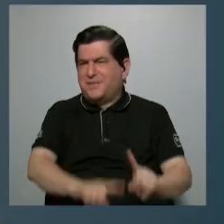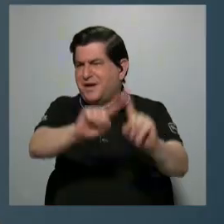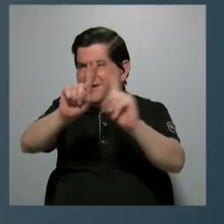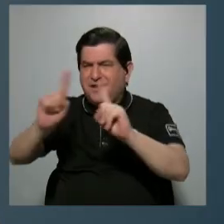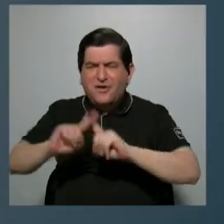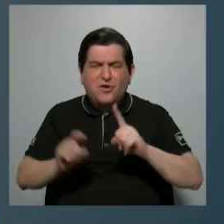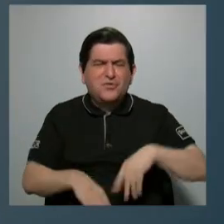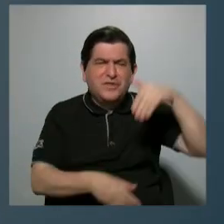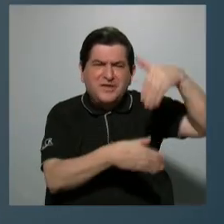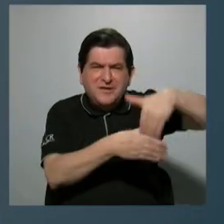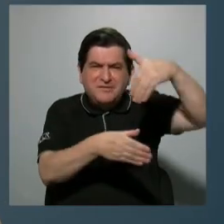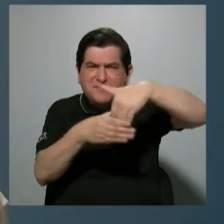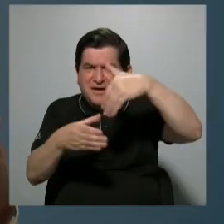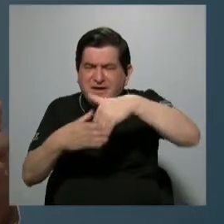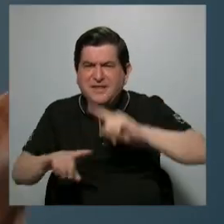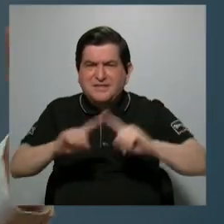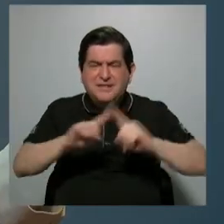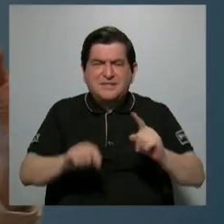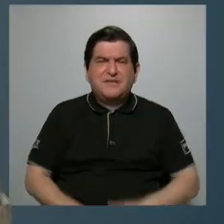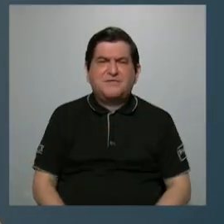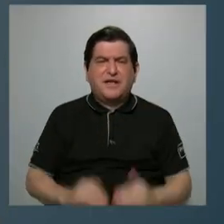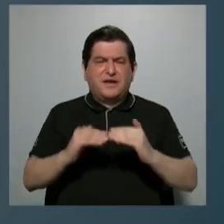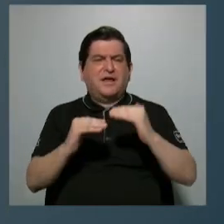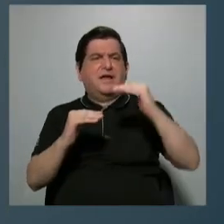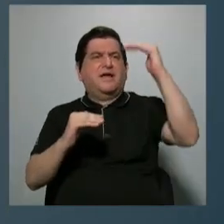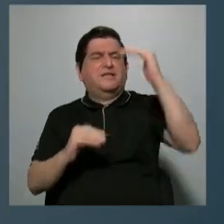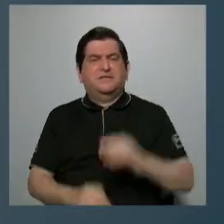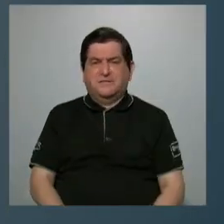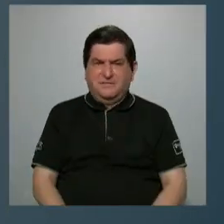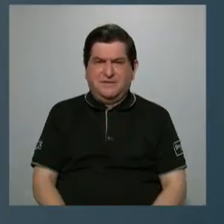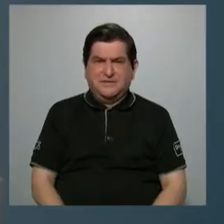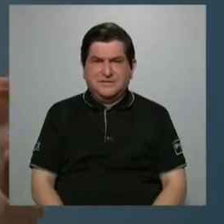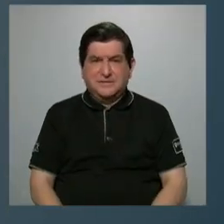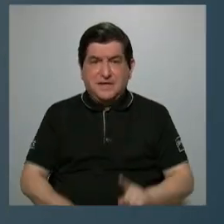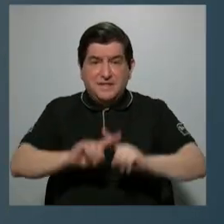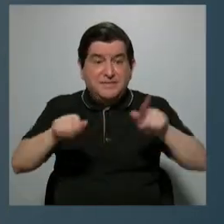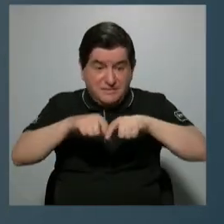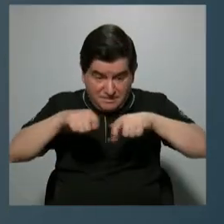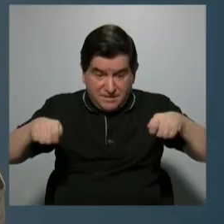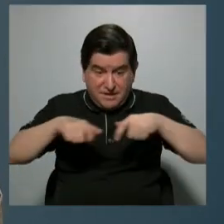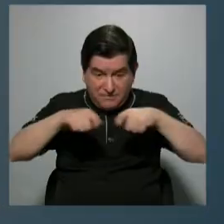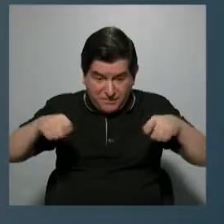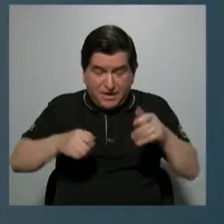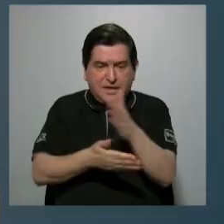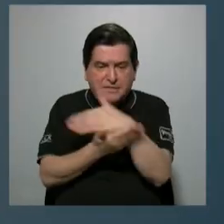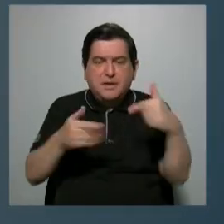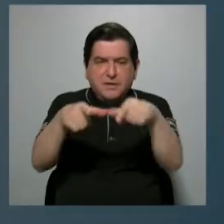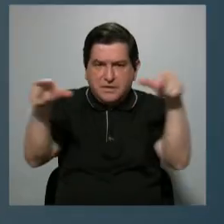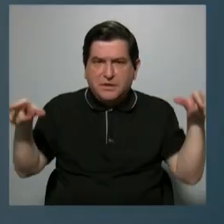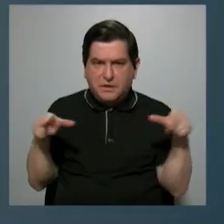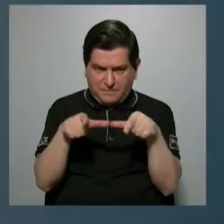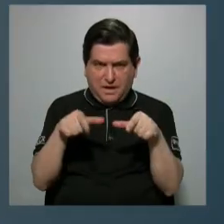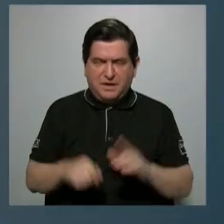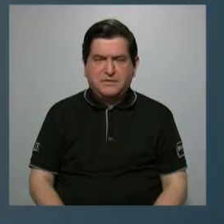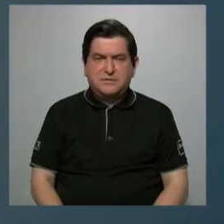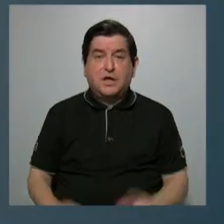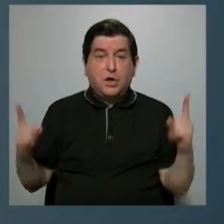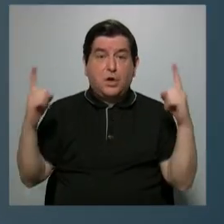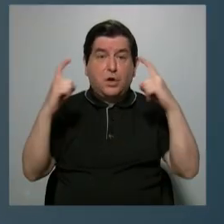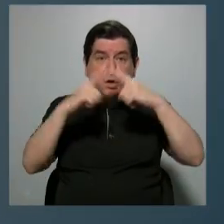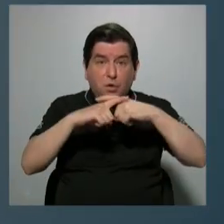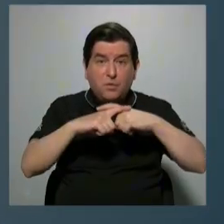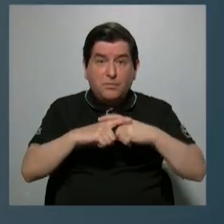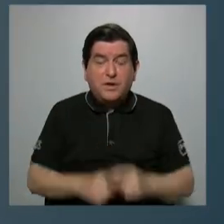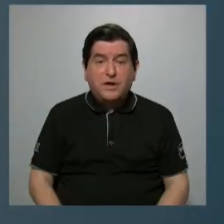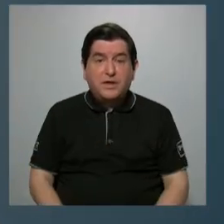múltiples intervenciones de distintas escalas, dicen los urbanistas, o sea, de tamaños muy distintos, de pedazos del territorio y complejidad de esos